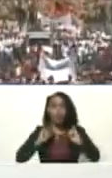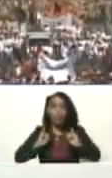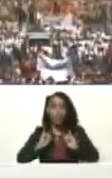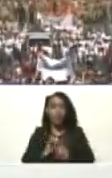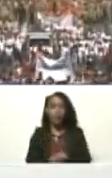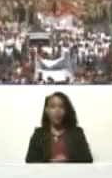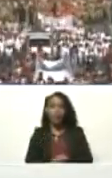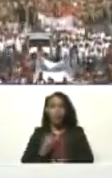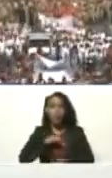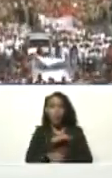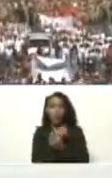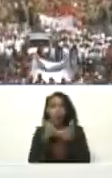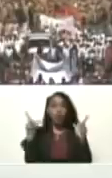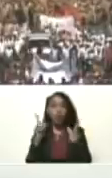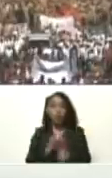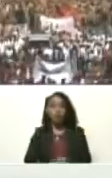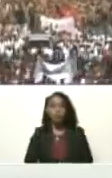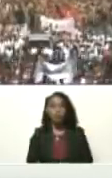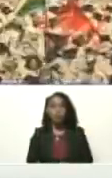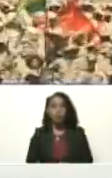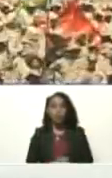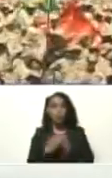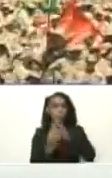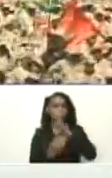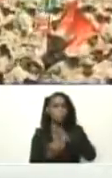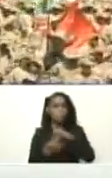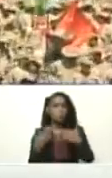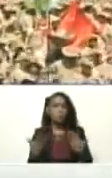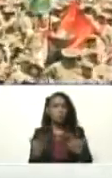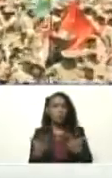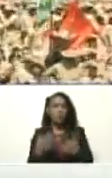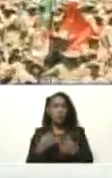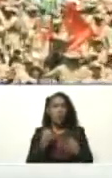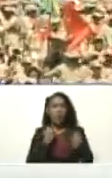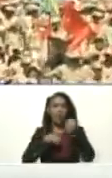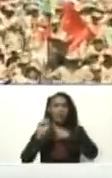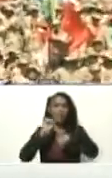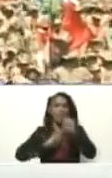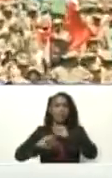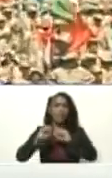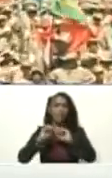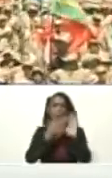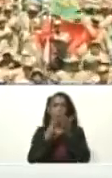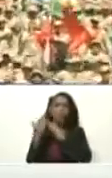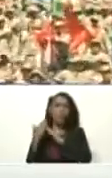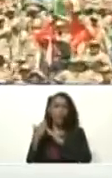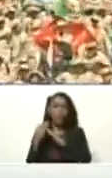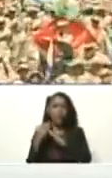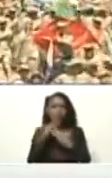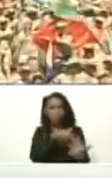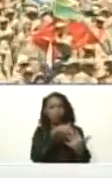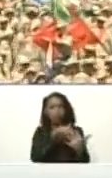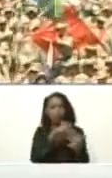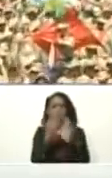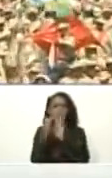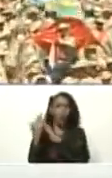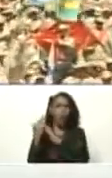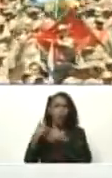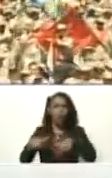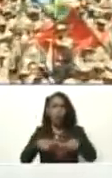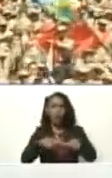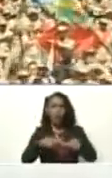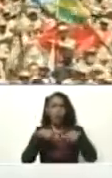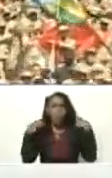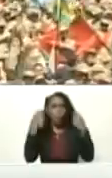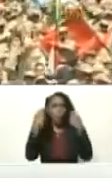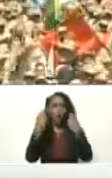y nuestra libertad, basados en el combate comunal con las áreas populares de